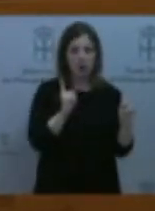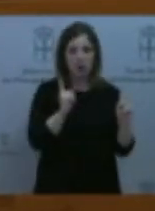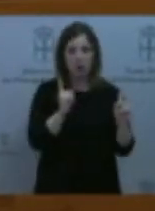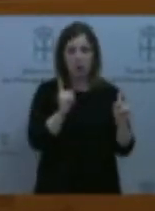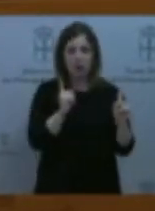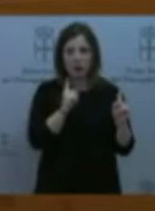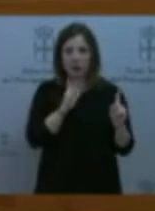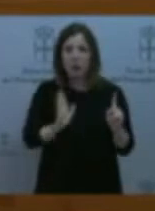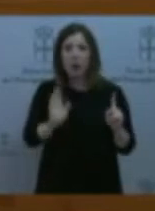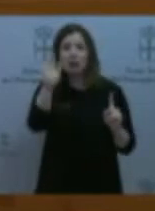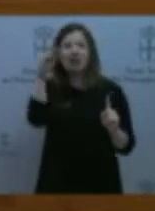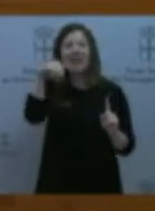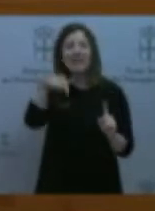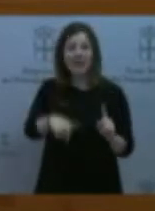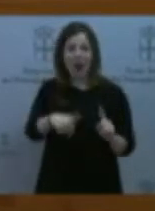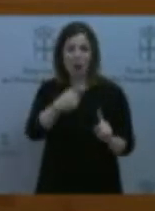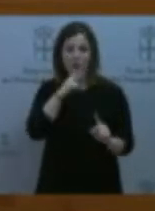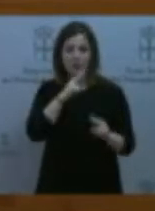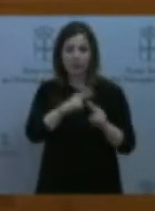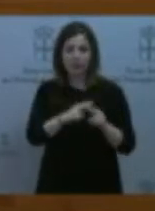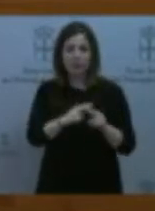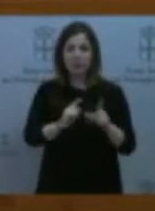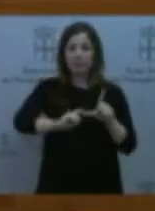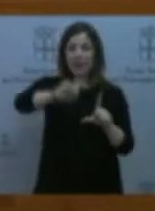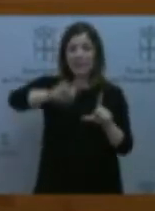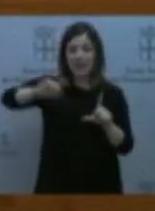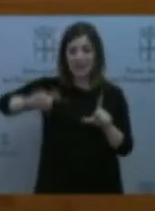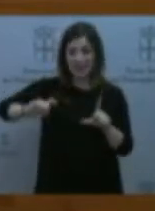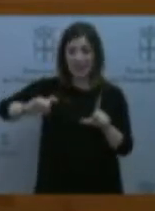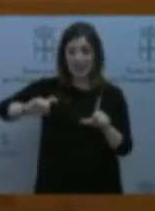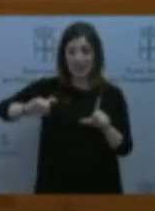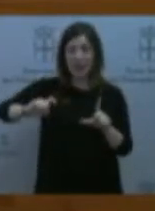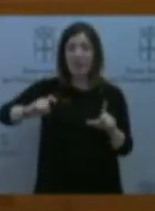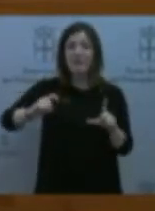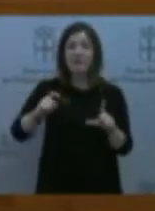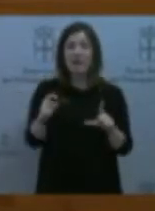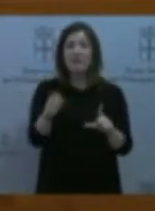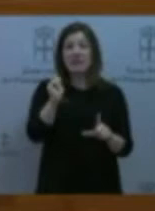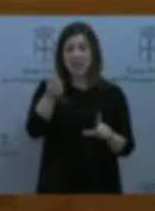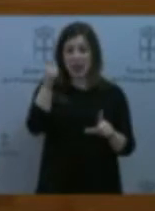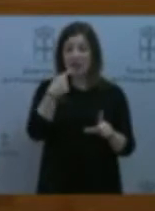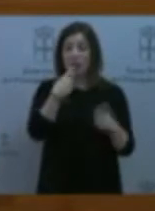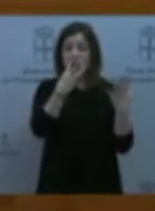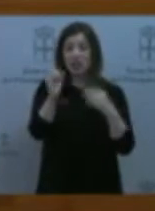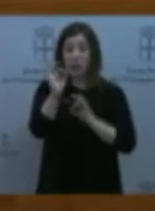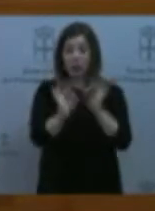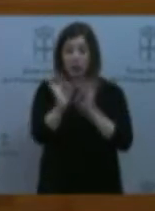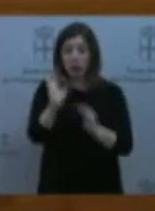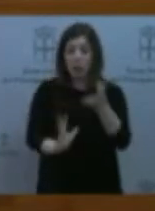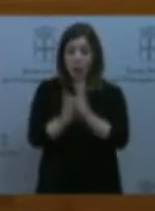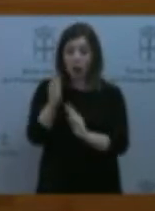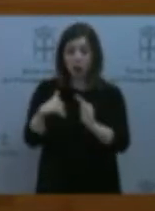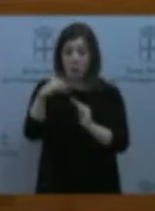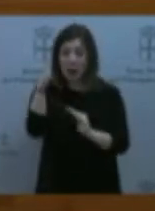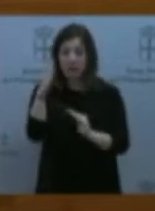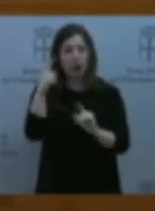Las estadísticas de la Fiscalía indican que más del 80% de los fuegos tiene como objetivo la supuesta obtención